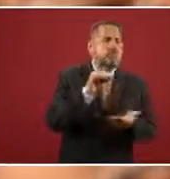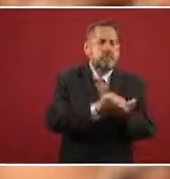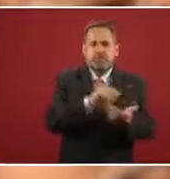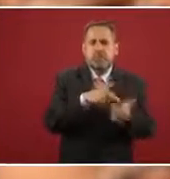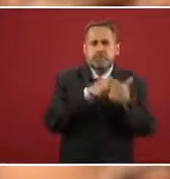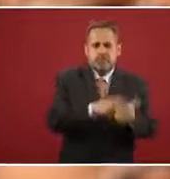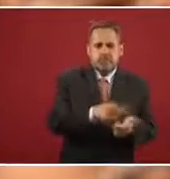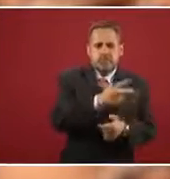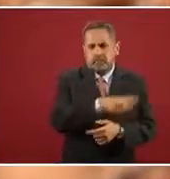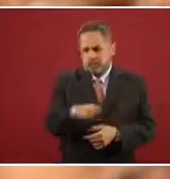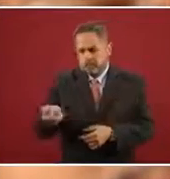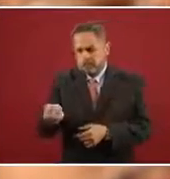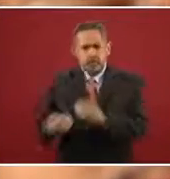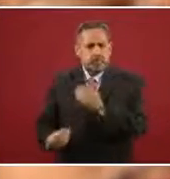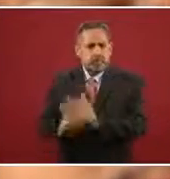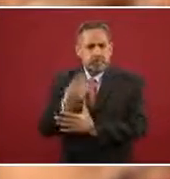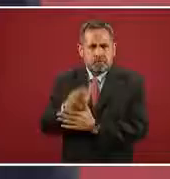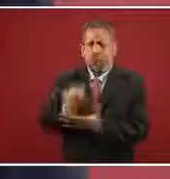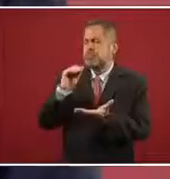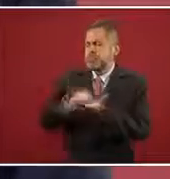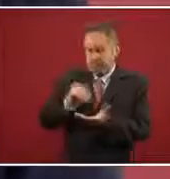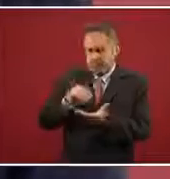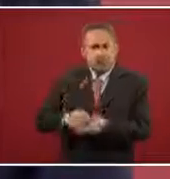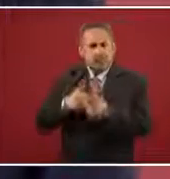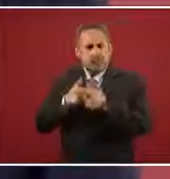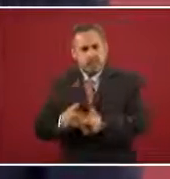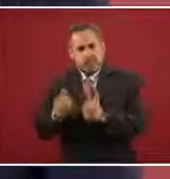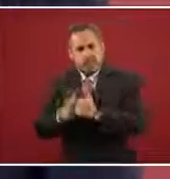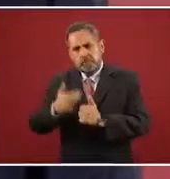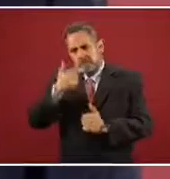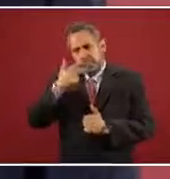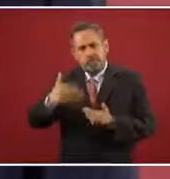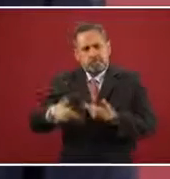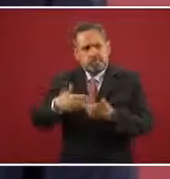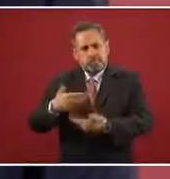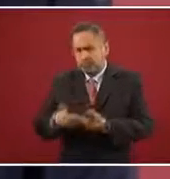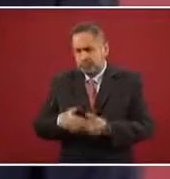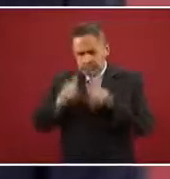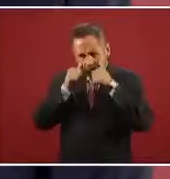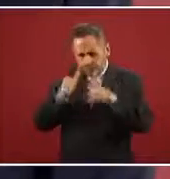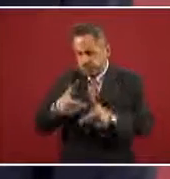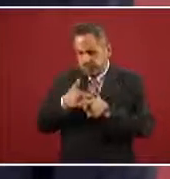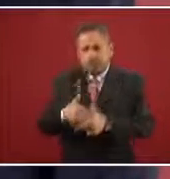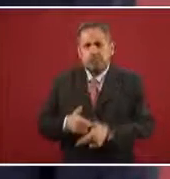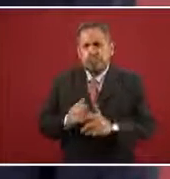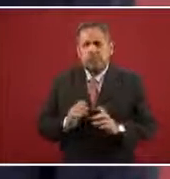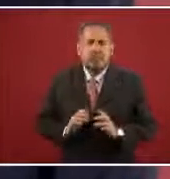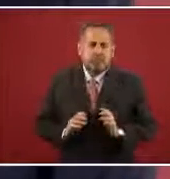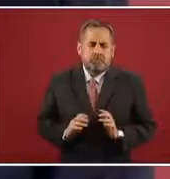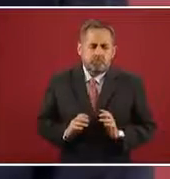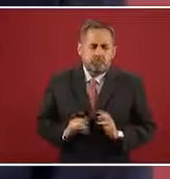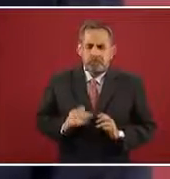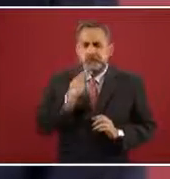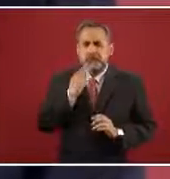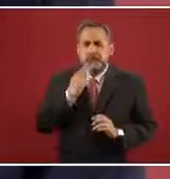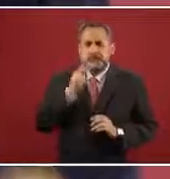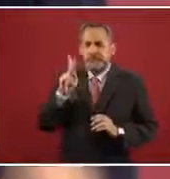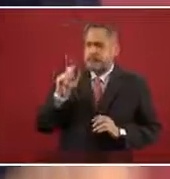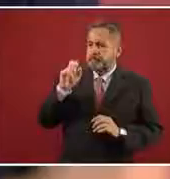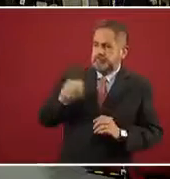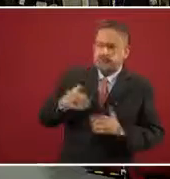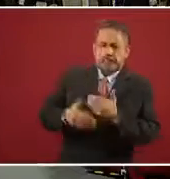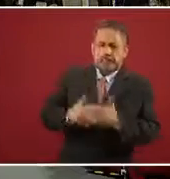y mejor su servicio médico. Para eso es este plan.